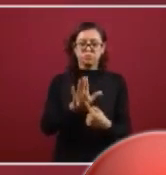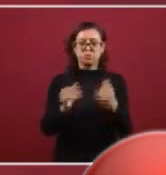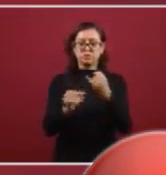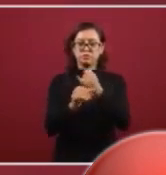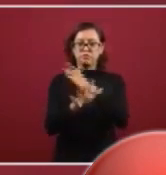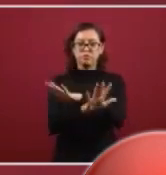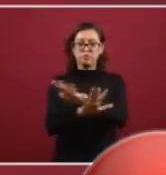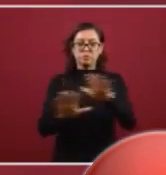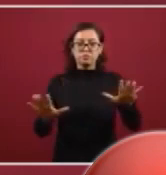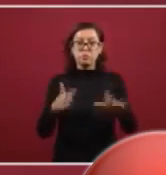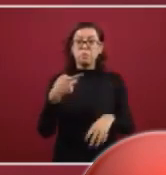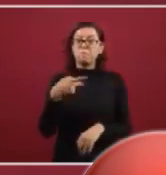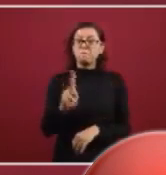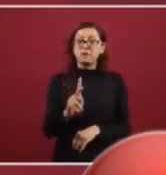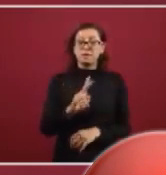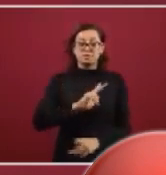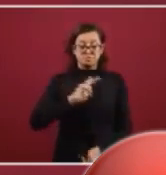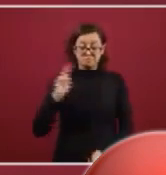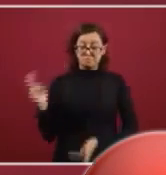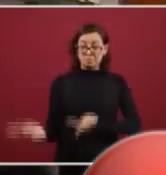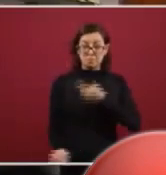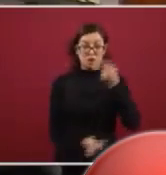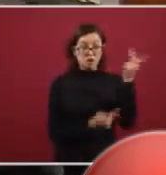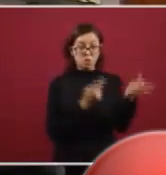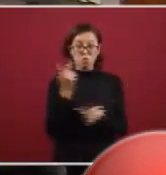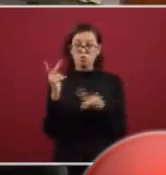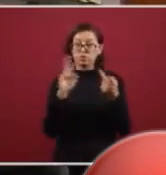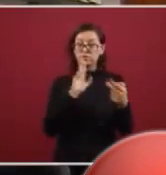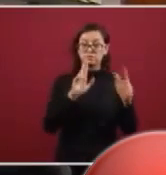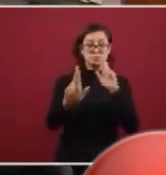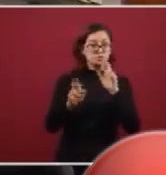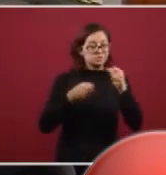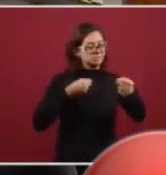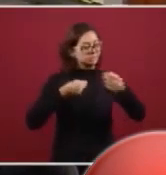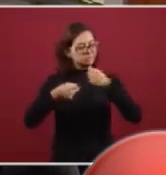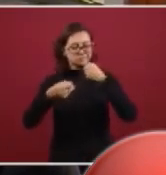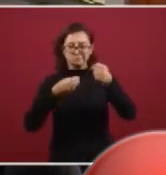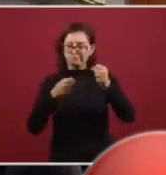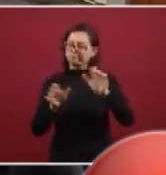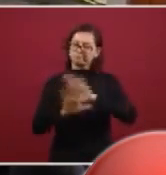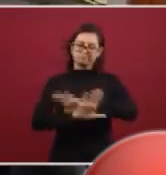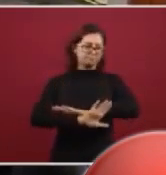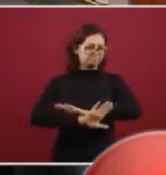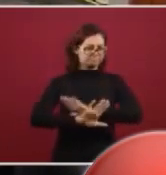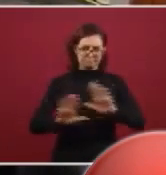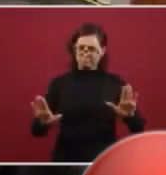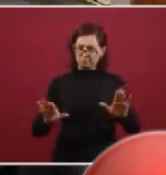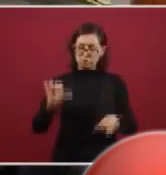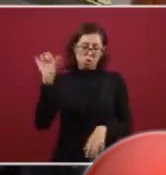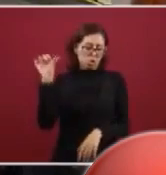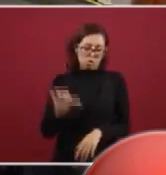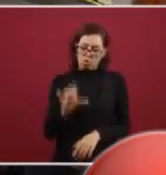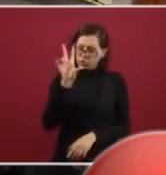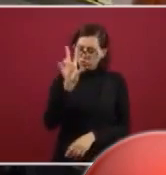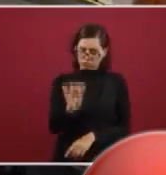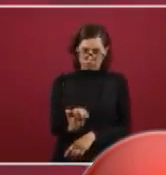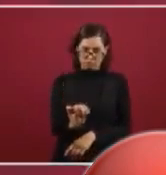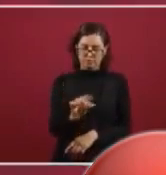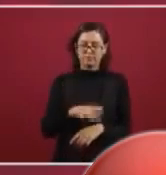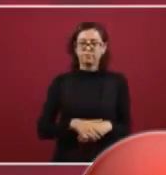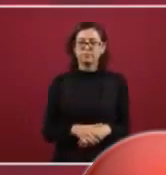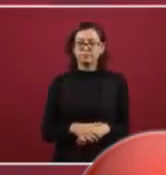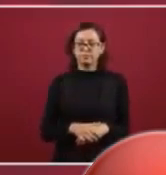rueda de prensa de todos los días. Vamos a